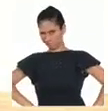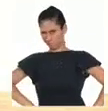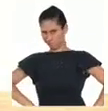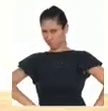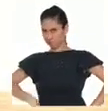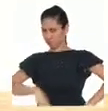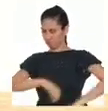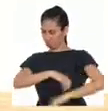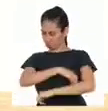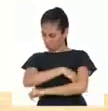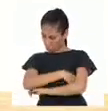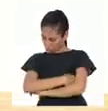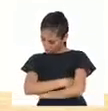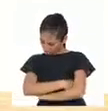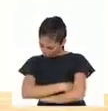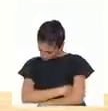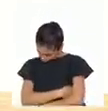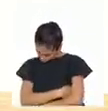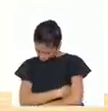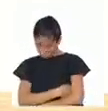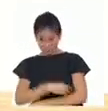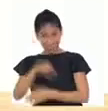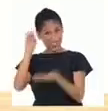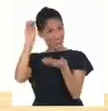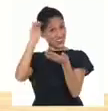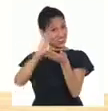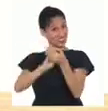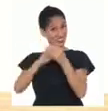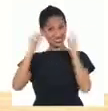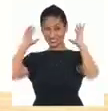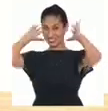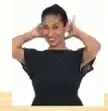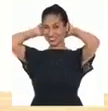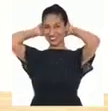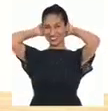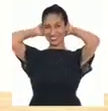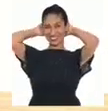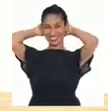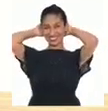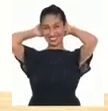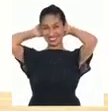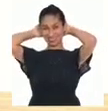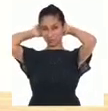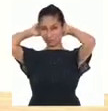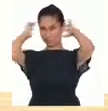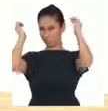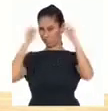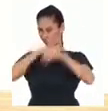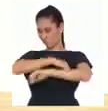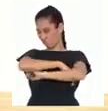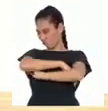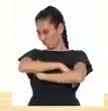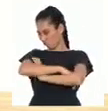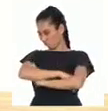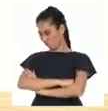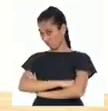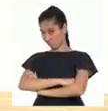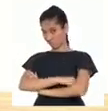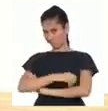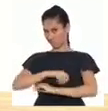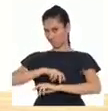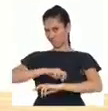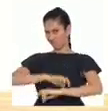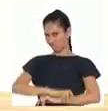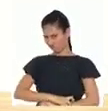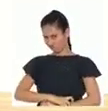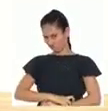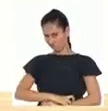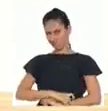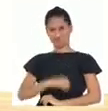desanimado. Una vez más, feliz, molesto, desanimado.